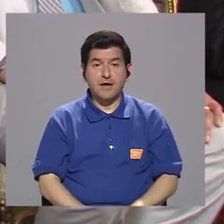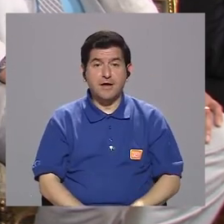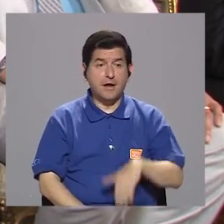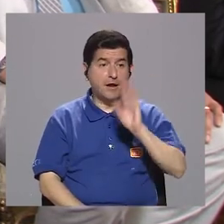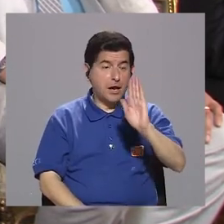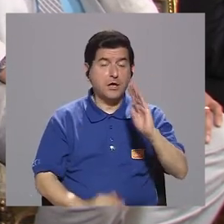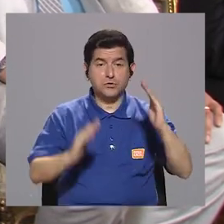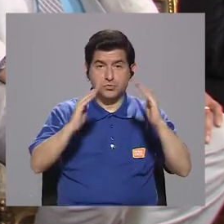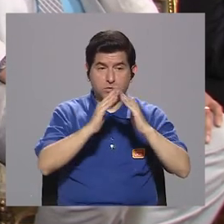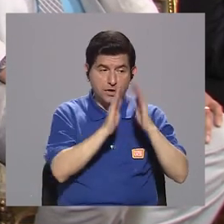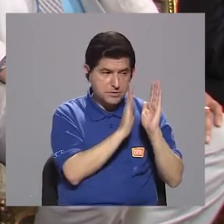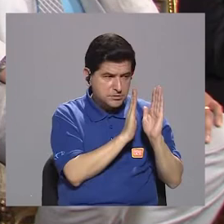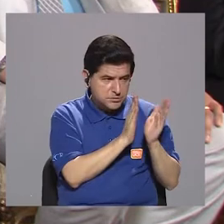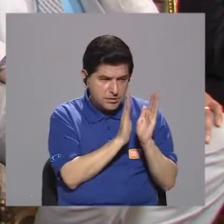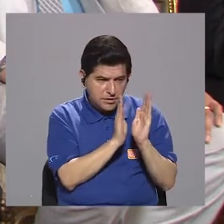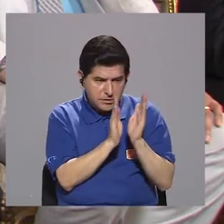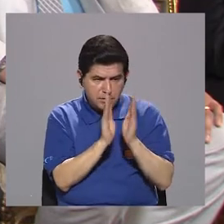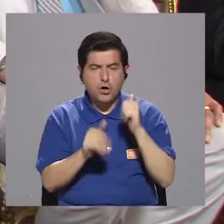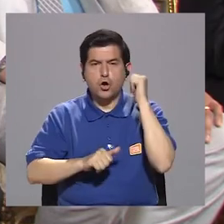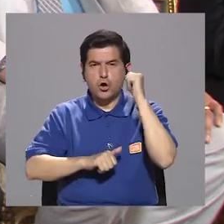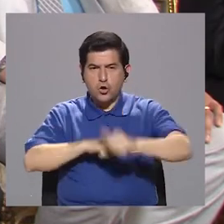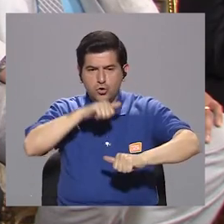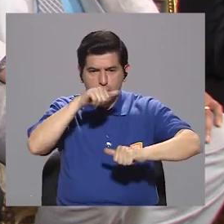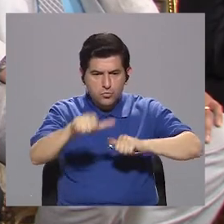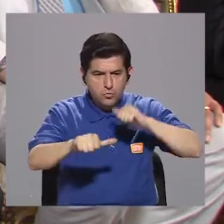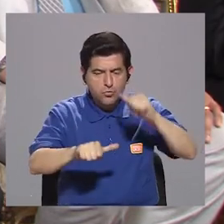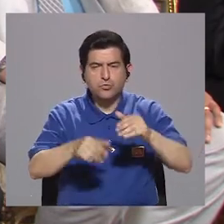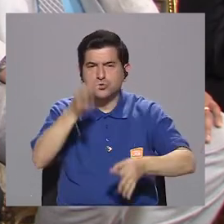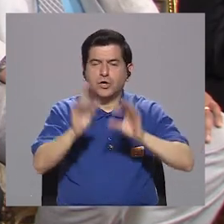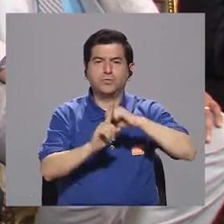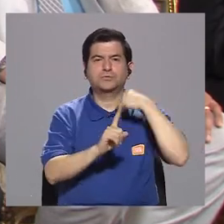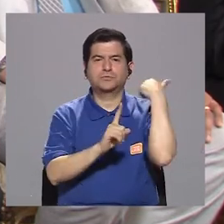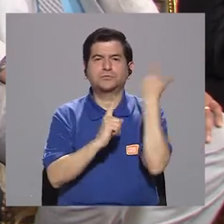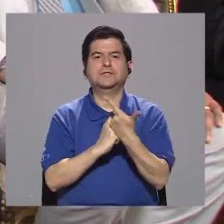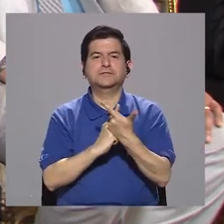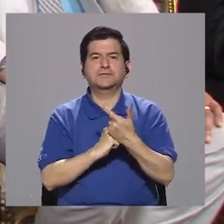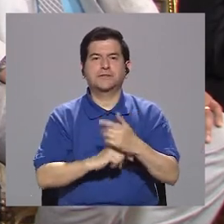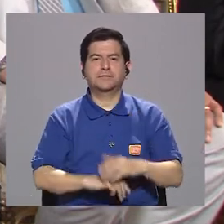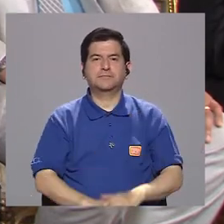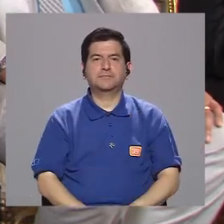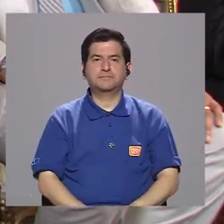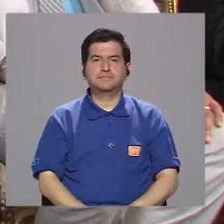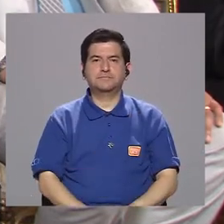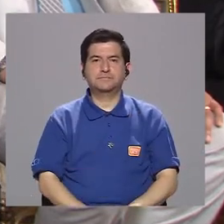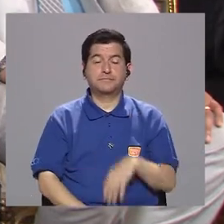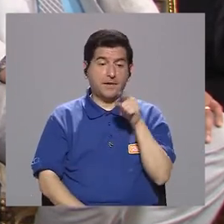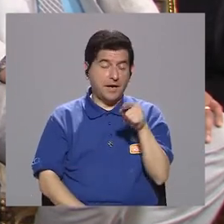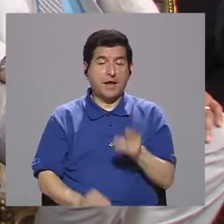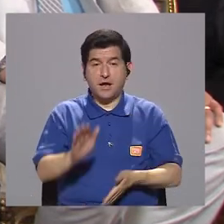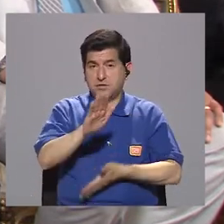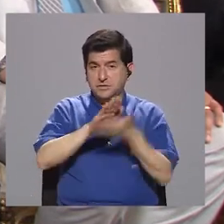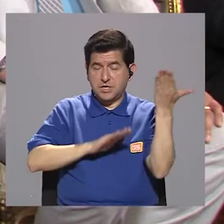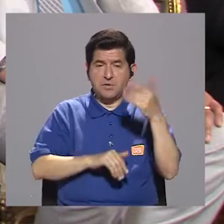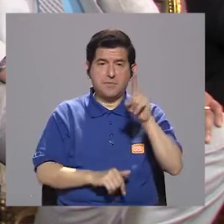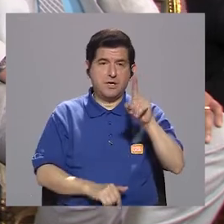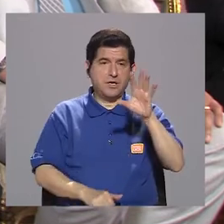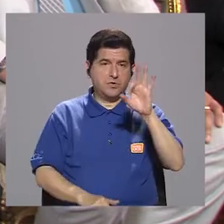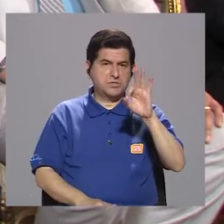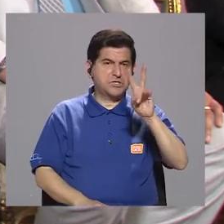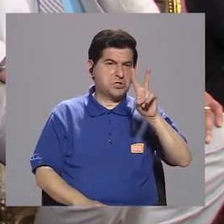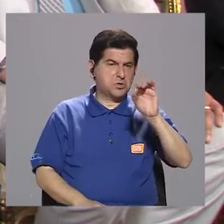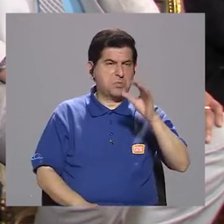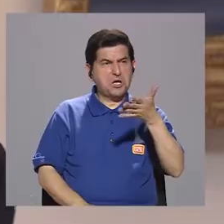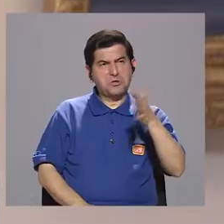en su hogar en la lucha por la justicia social. Se va en 1920